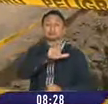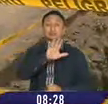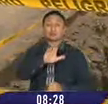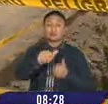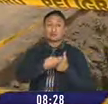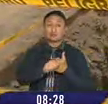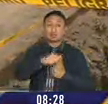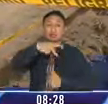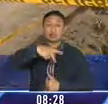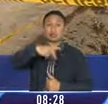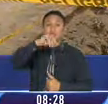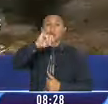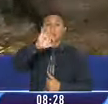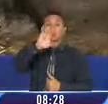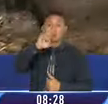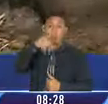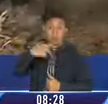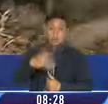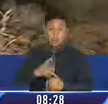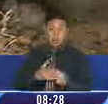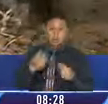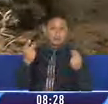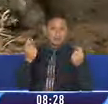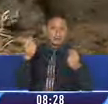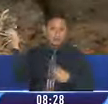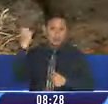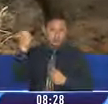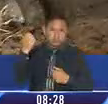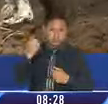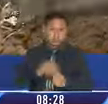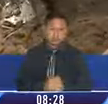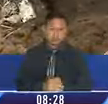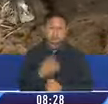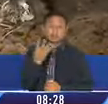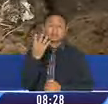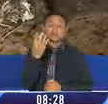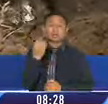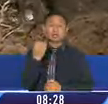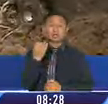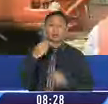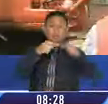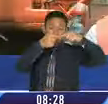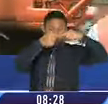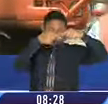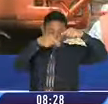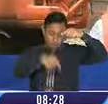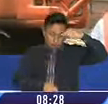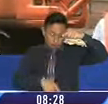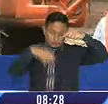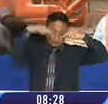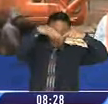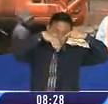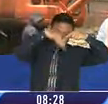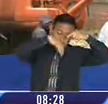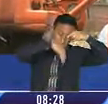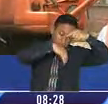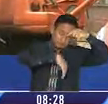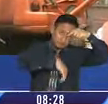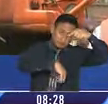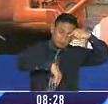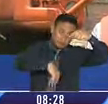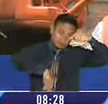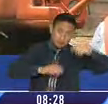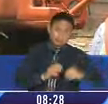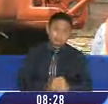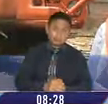redondel de Pifo, se realizan las acciones emergentes, 14 metros bajo tierra. Hemos hecho ya las perforaciones